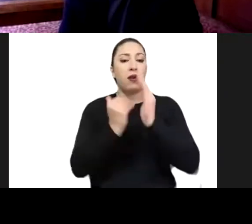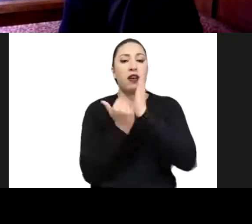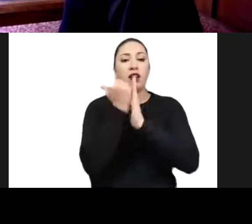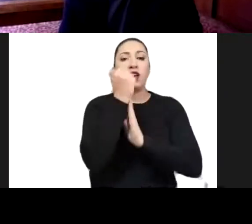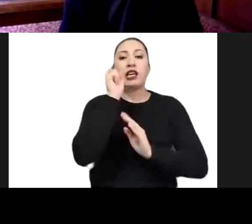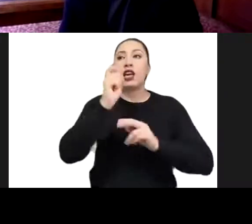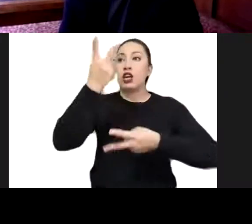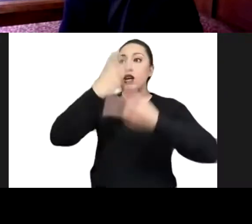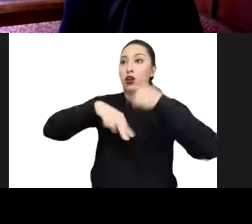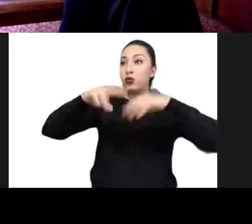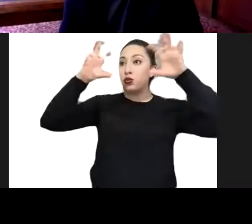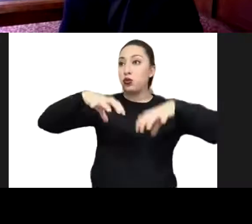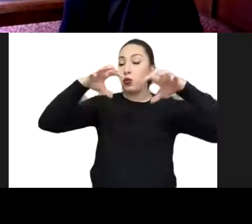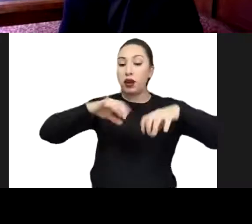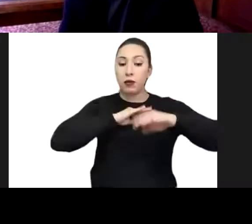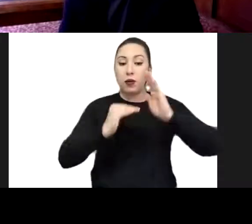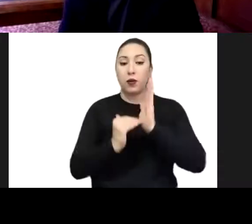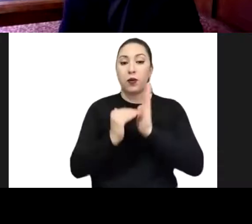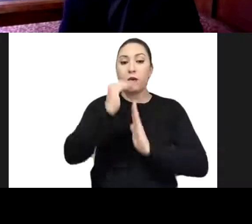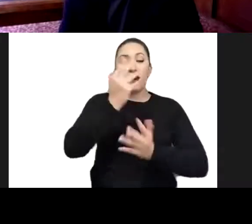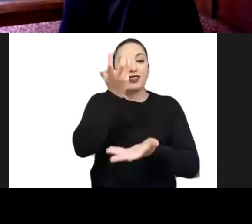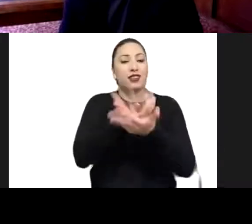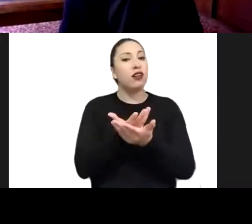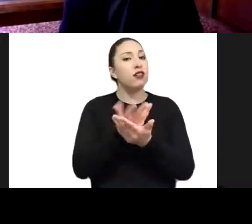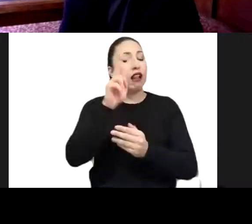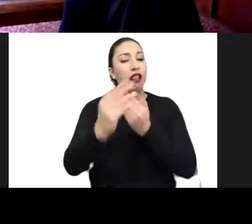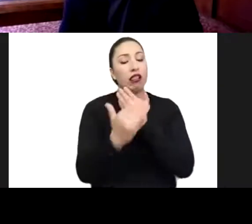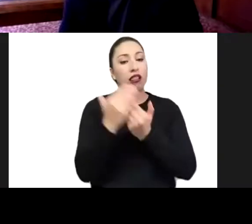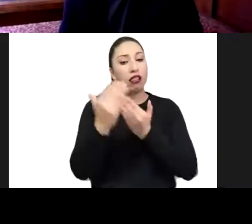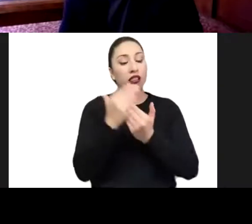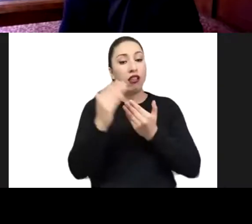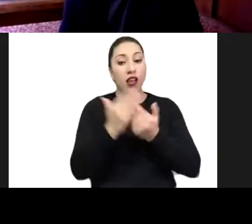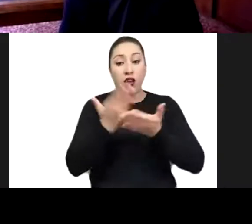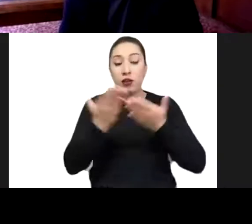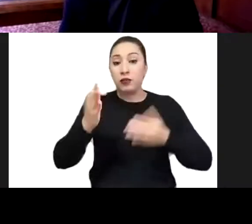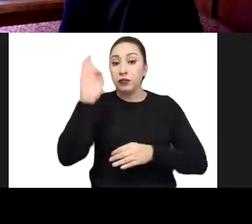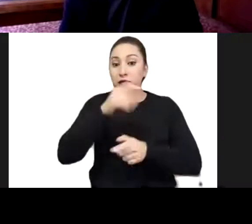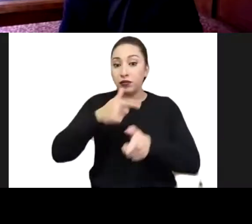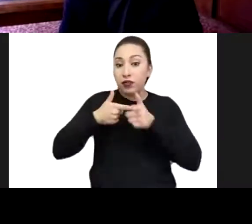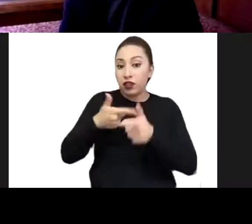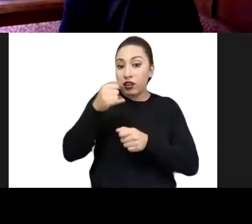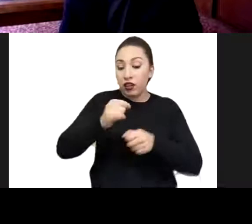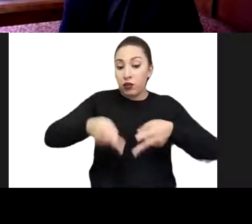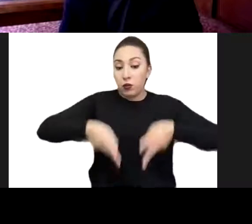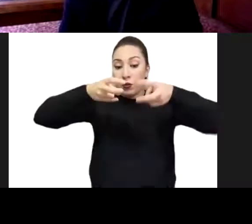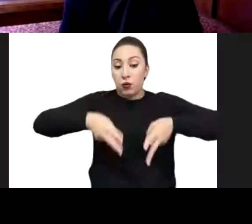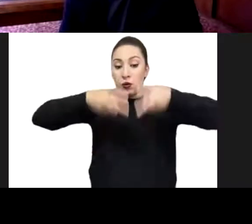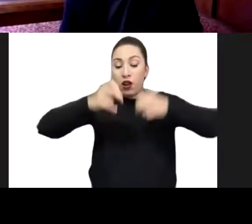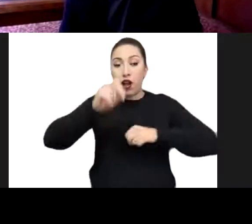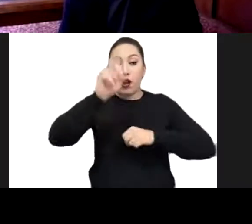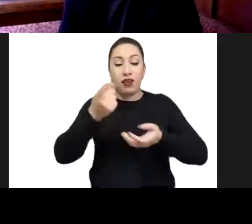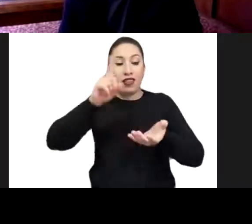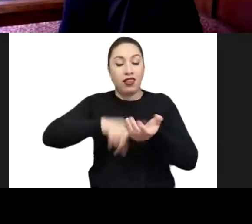natural. Algunos estudios y análisis sugieren que de continuar este ritmo de sobreexplotación, la vida útil de los acuíferos se pudiera